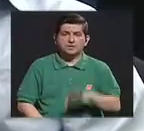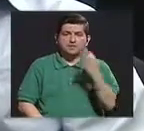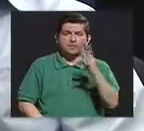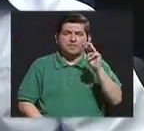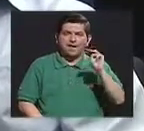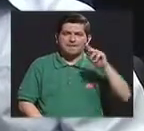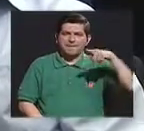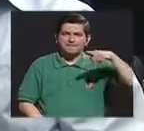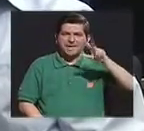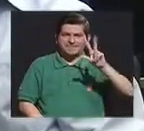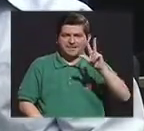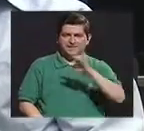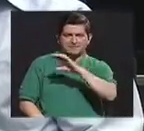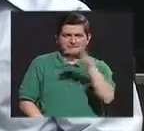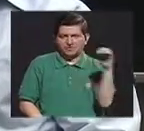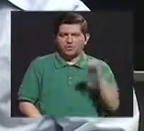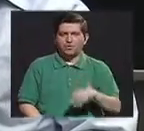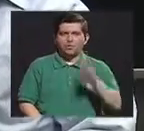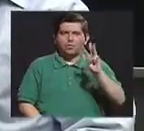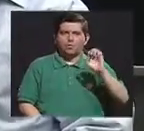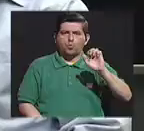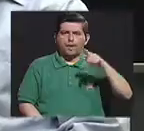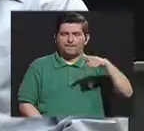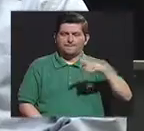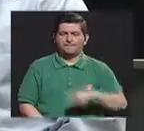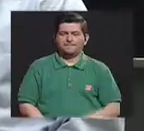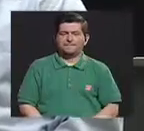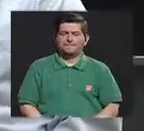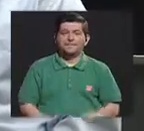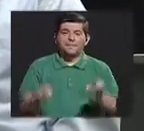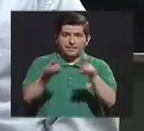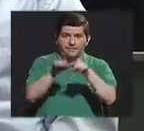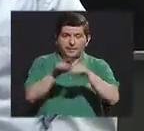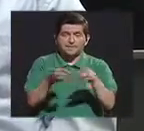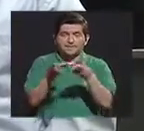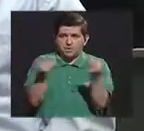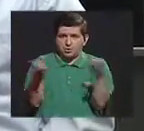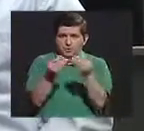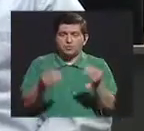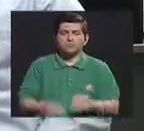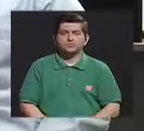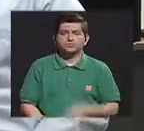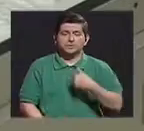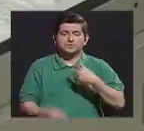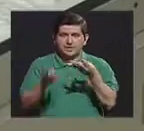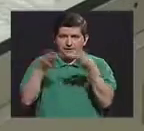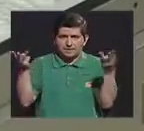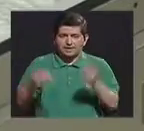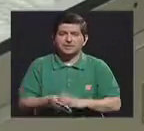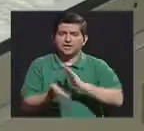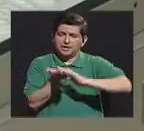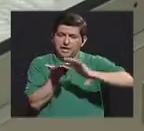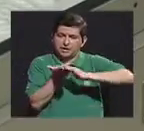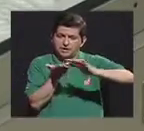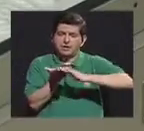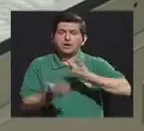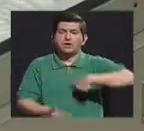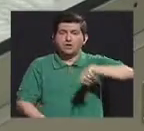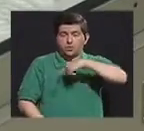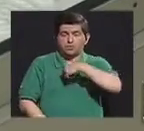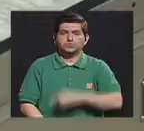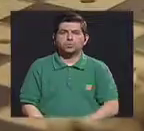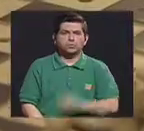formatos de mp3 o web como quiera y también lo que es producción de producción de materiales en braille también